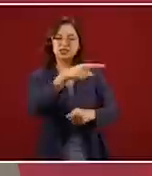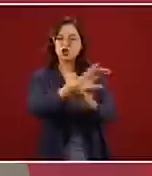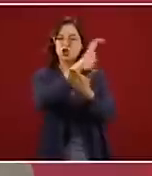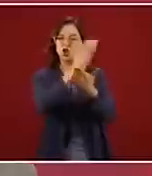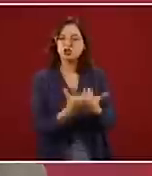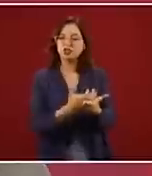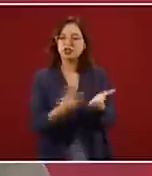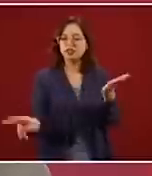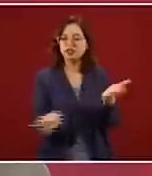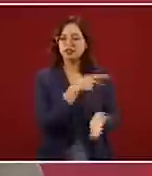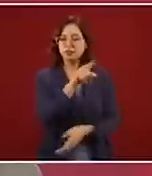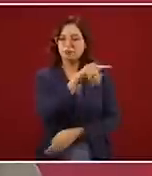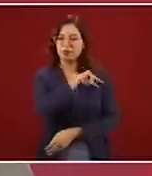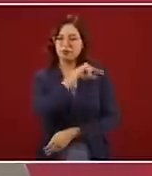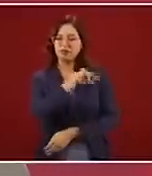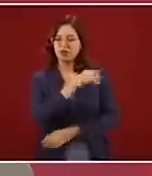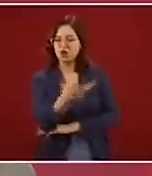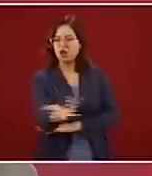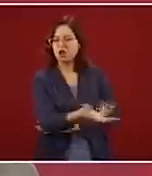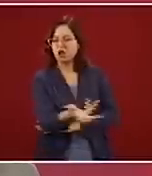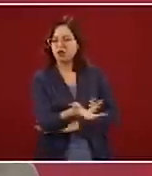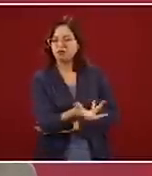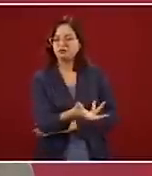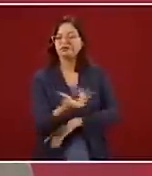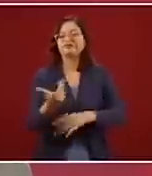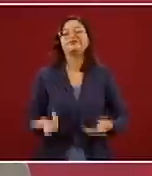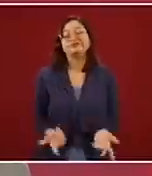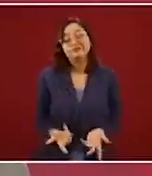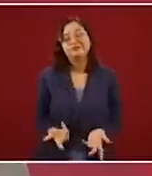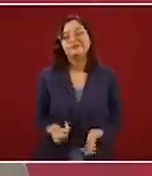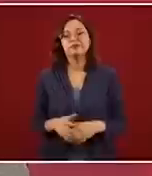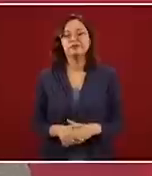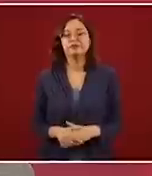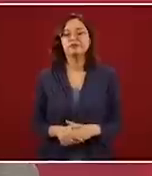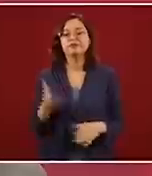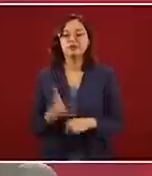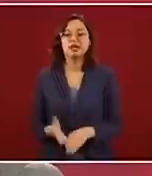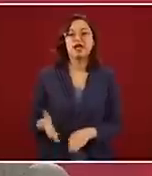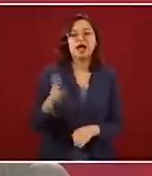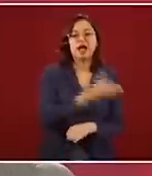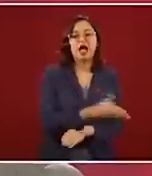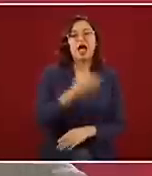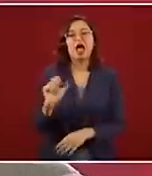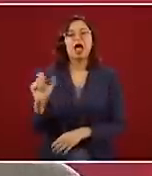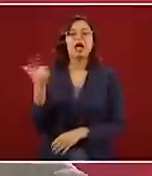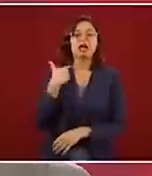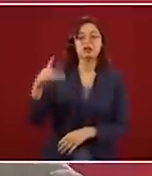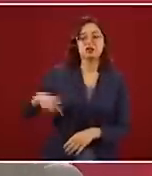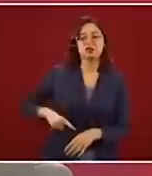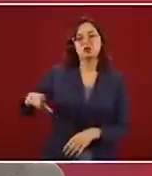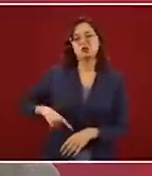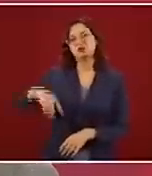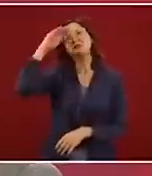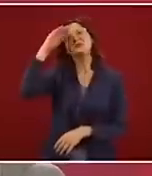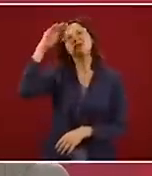subcontratados. La lógica de mercado, de acuerdo a la visión que se tenía antes, es que los privados